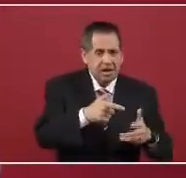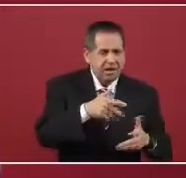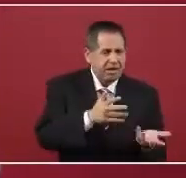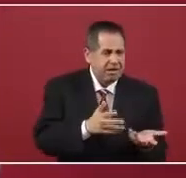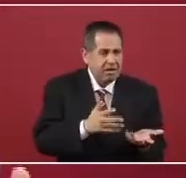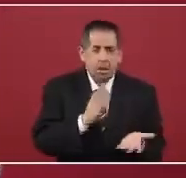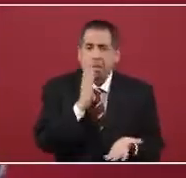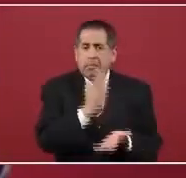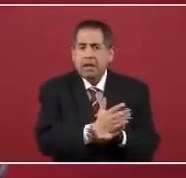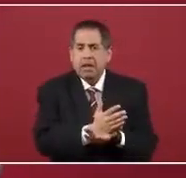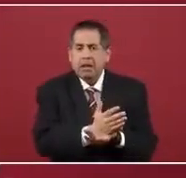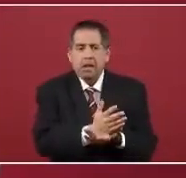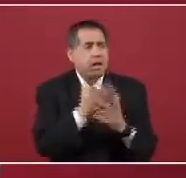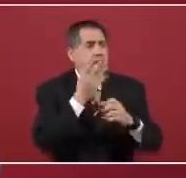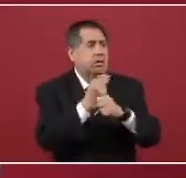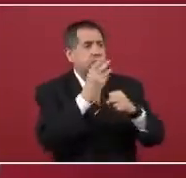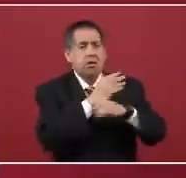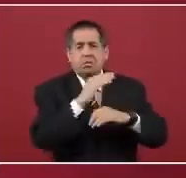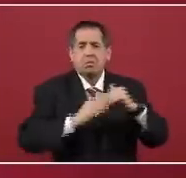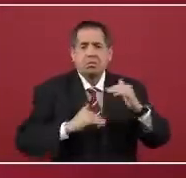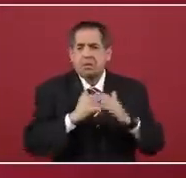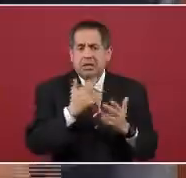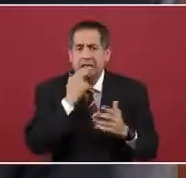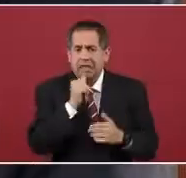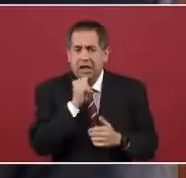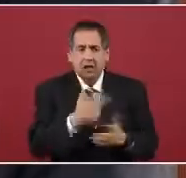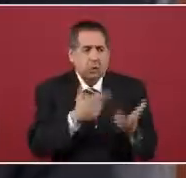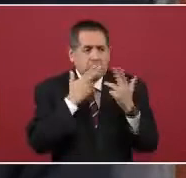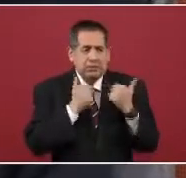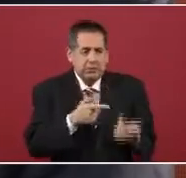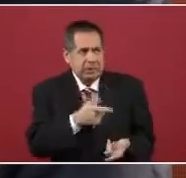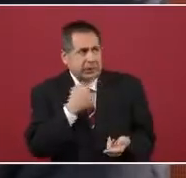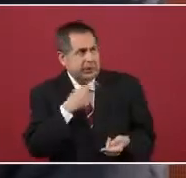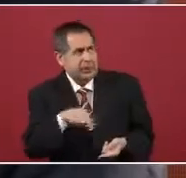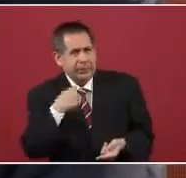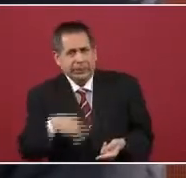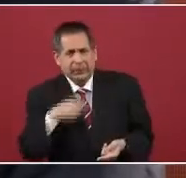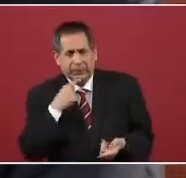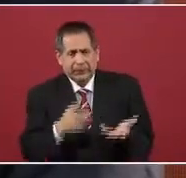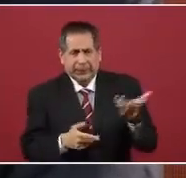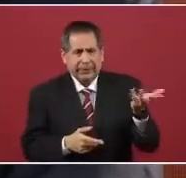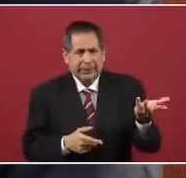está parada, que no sirve, que no tiene ninguna utilidad.